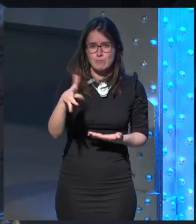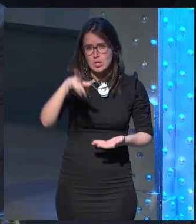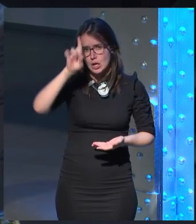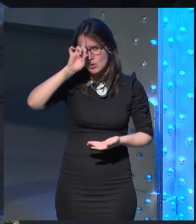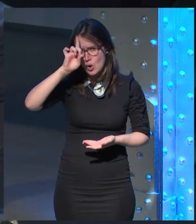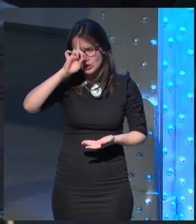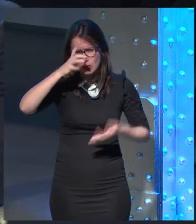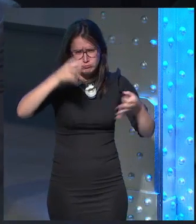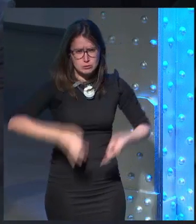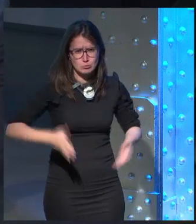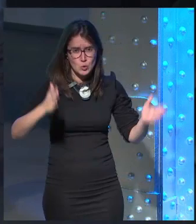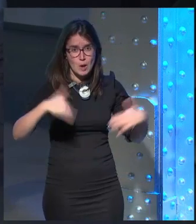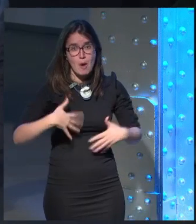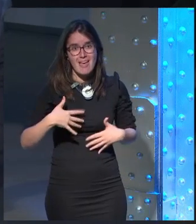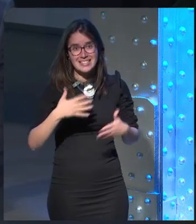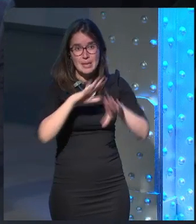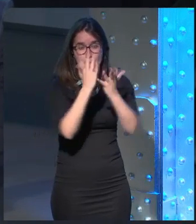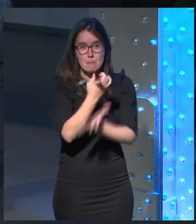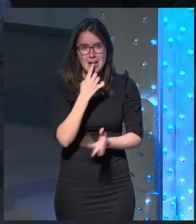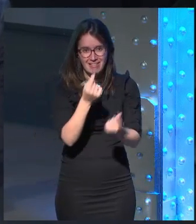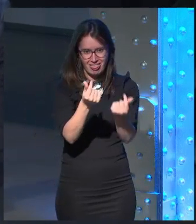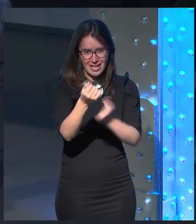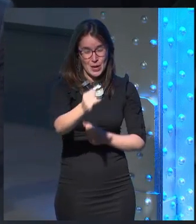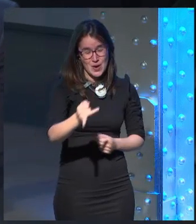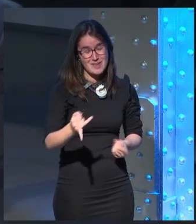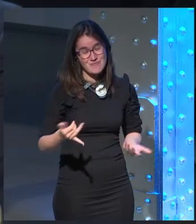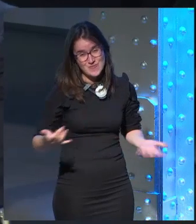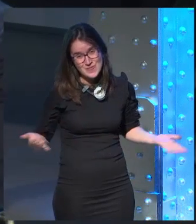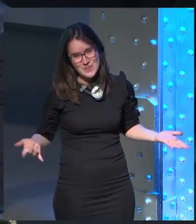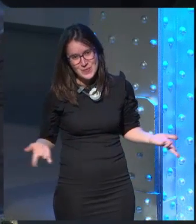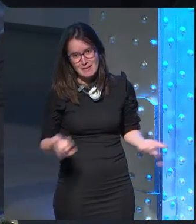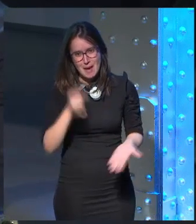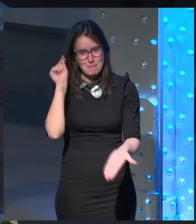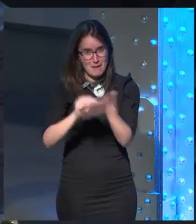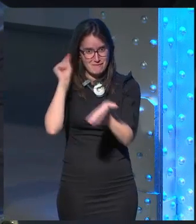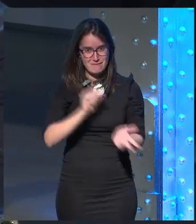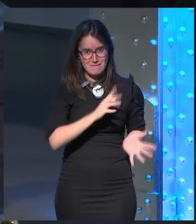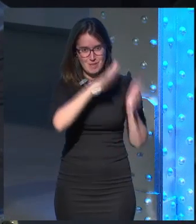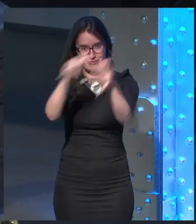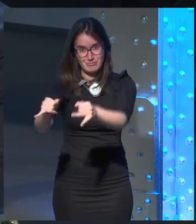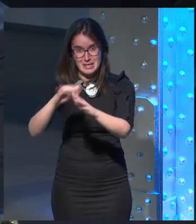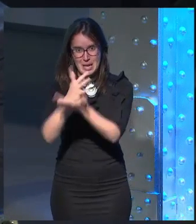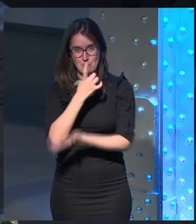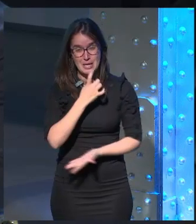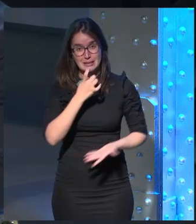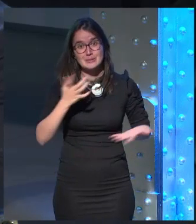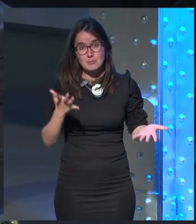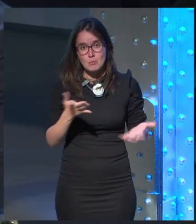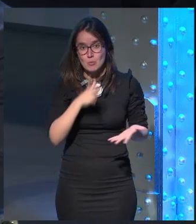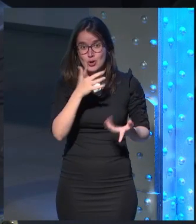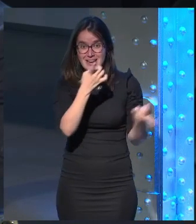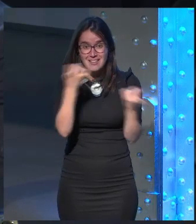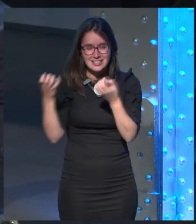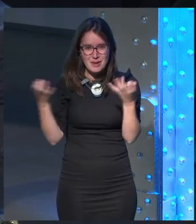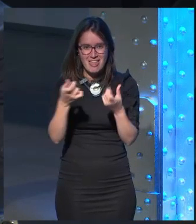sé, no estoy tan seguro. Si hubiéramos encontrado dinero en Marte, ya eso, ahí llegaríamos inmediatamente. Porque lo que necesitamos